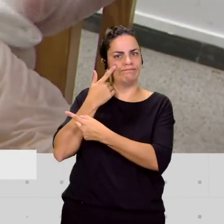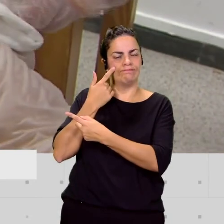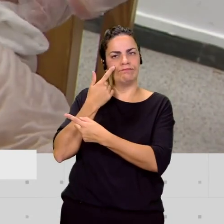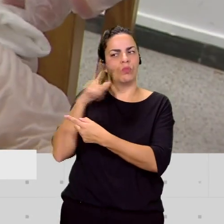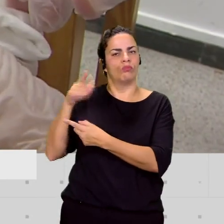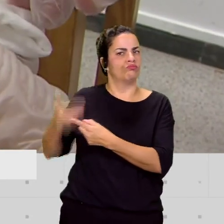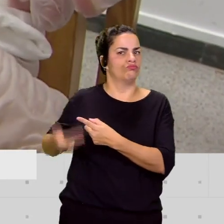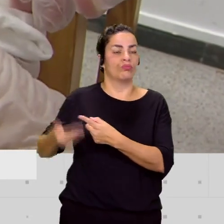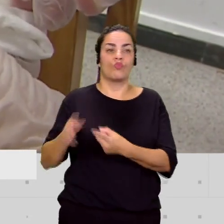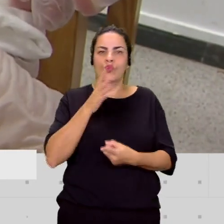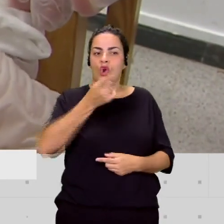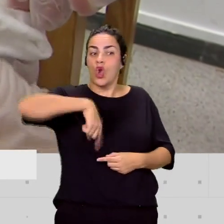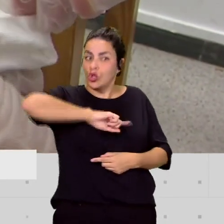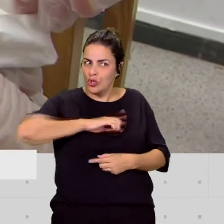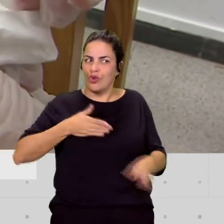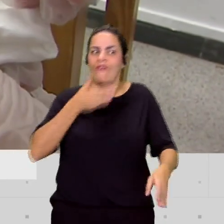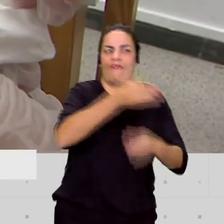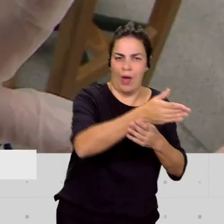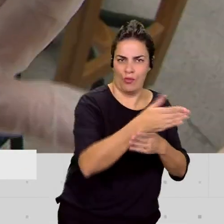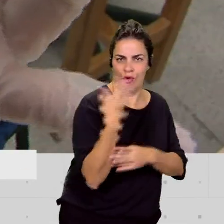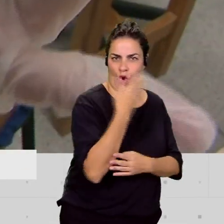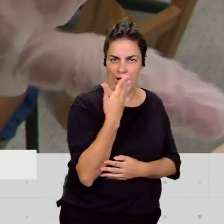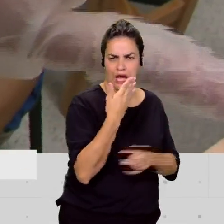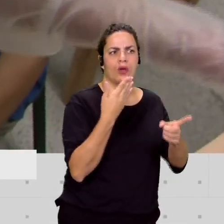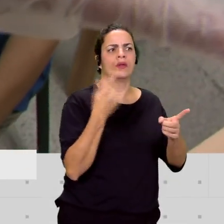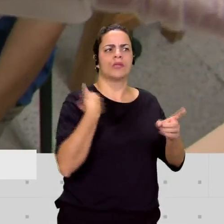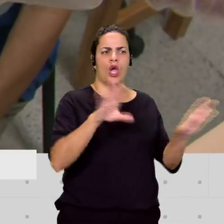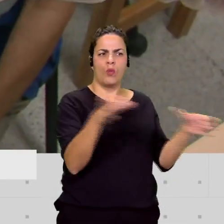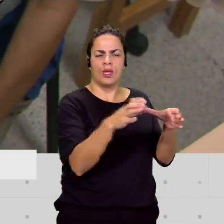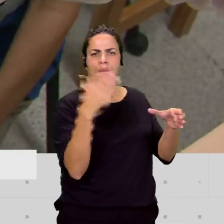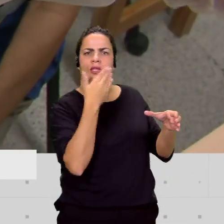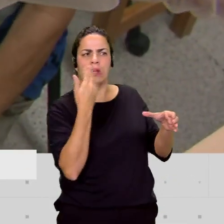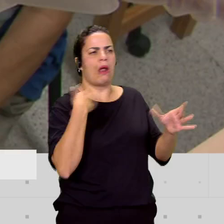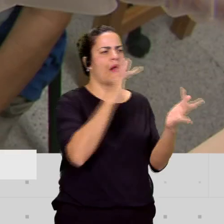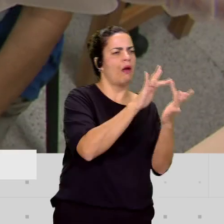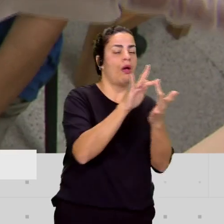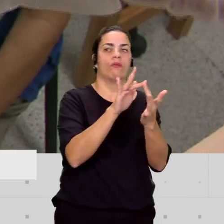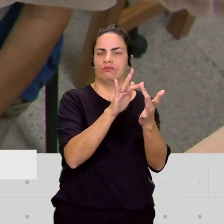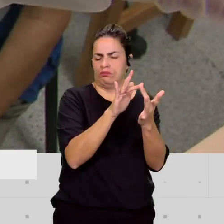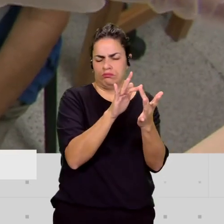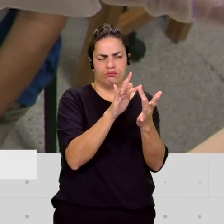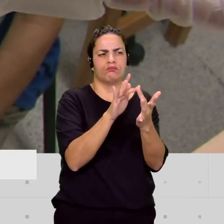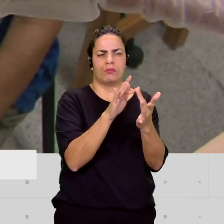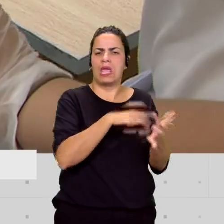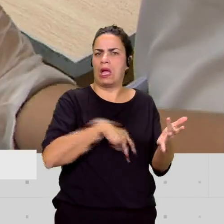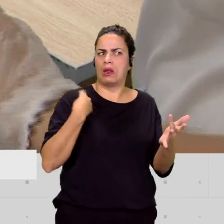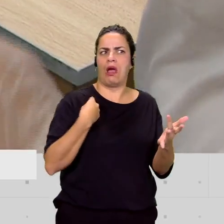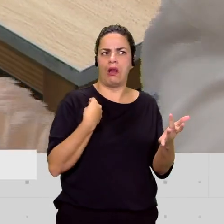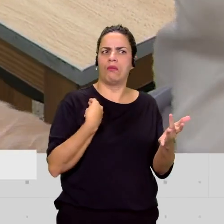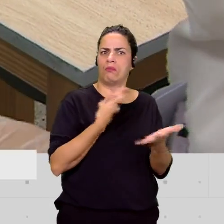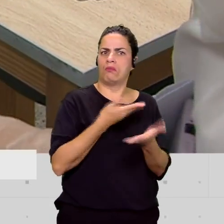importante porque además nos metemos dentro del colegio, hemos estado en contacto con la comunidad escolar y hemos tenido una recepción en general muy